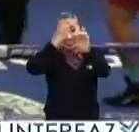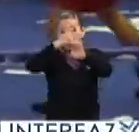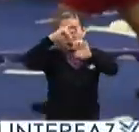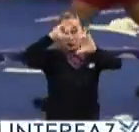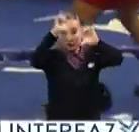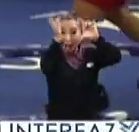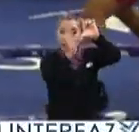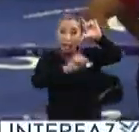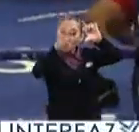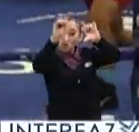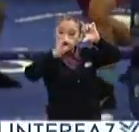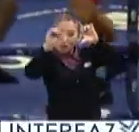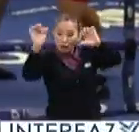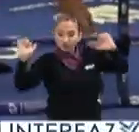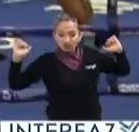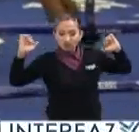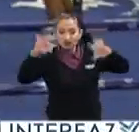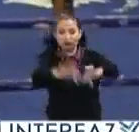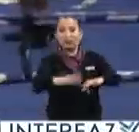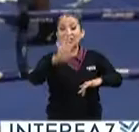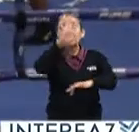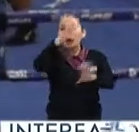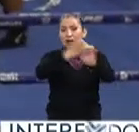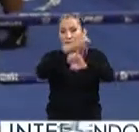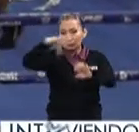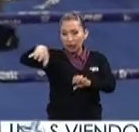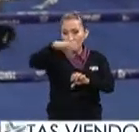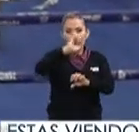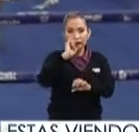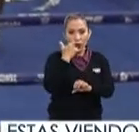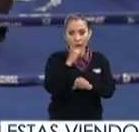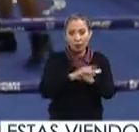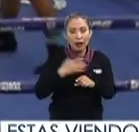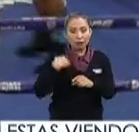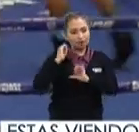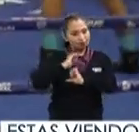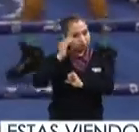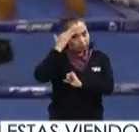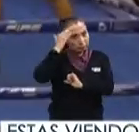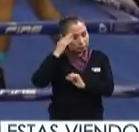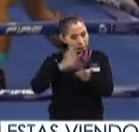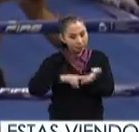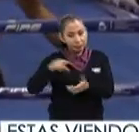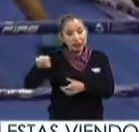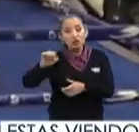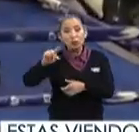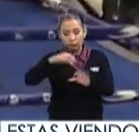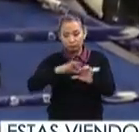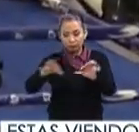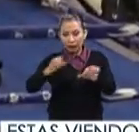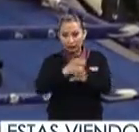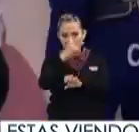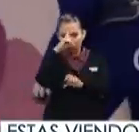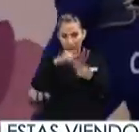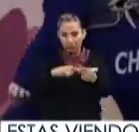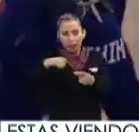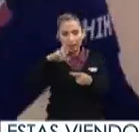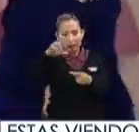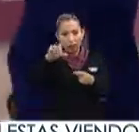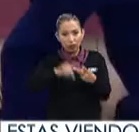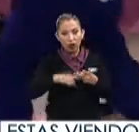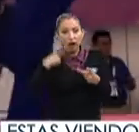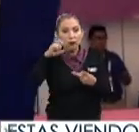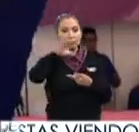de la República Mexicana se congregaron en 5 estados: Chihuahua, anfitrión principal, y las subsedes, Estado de México, Quintana